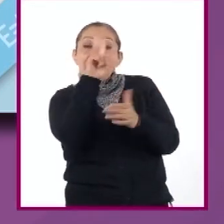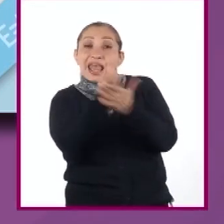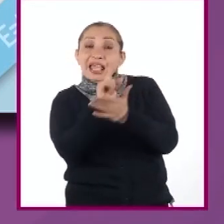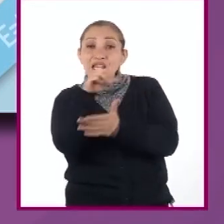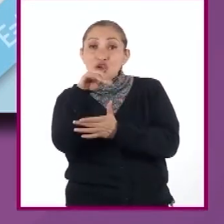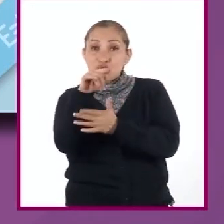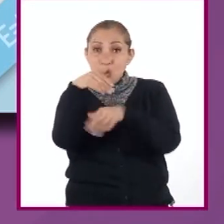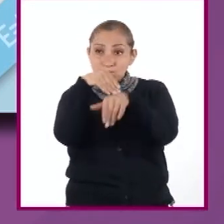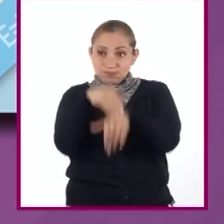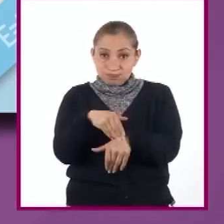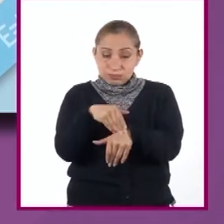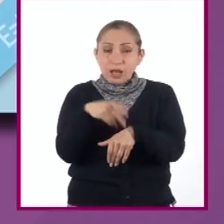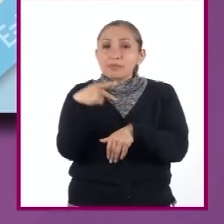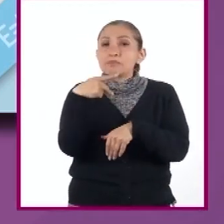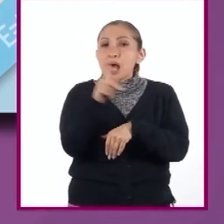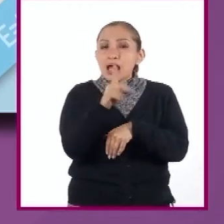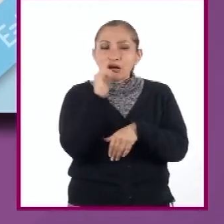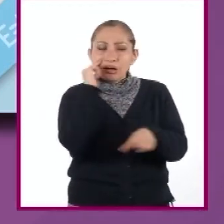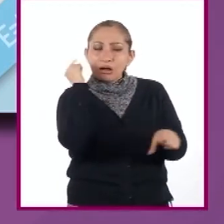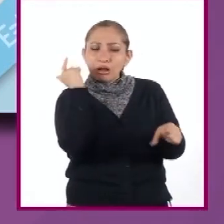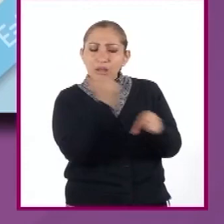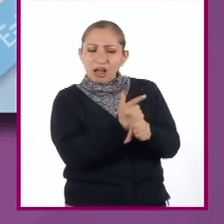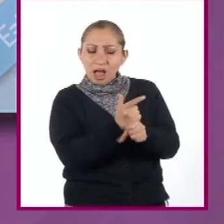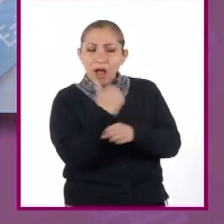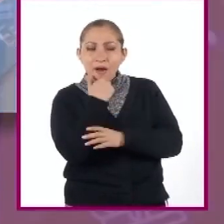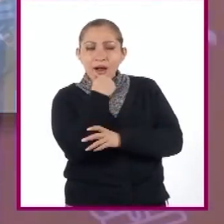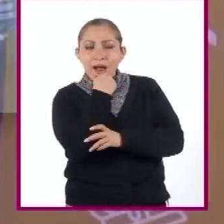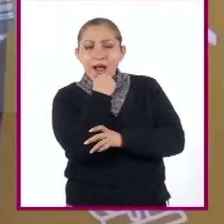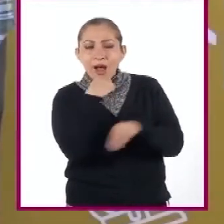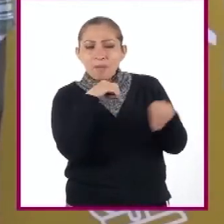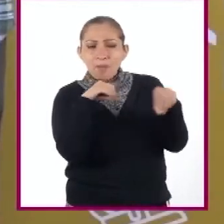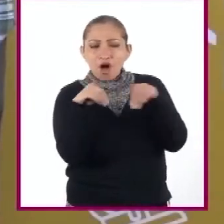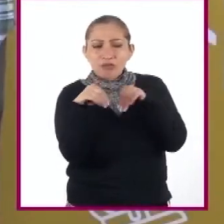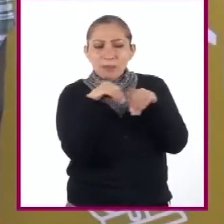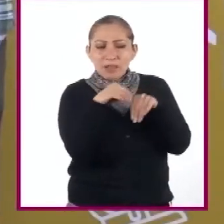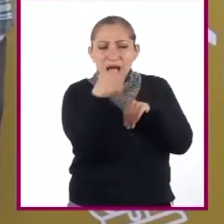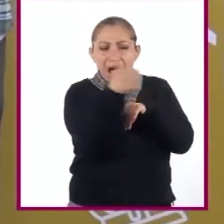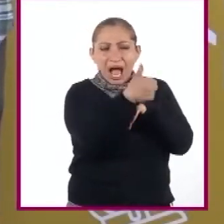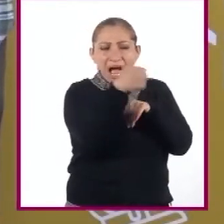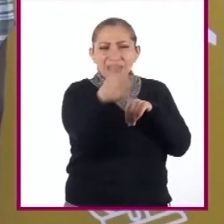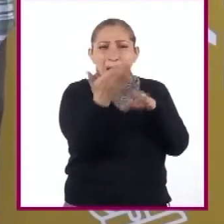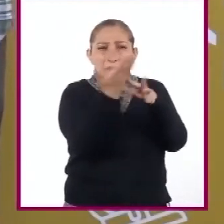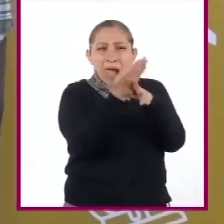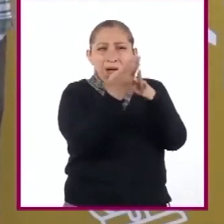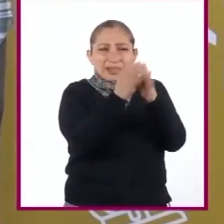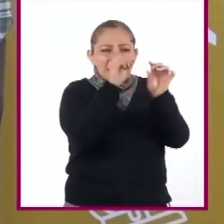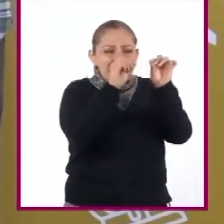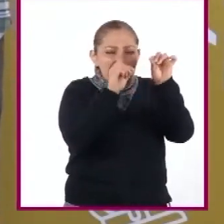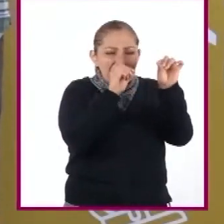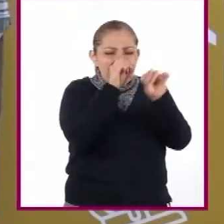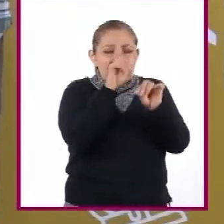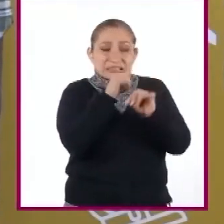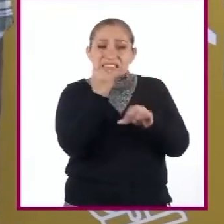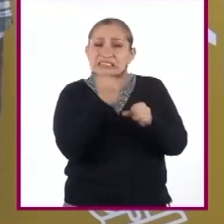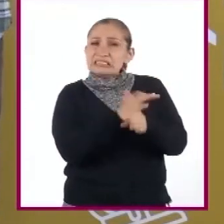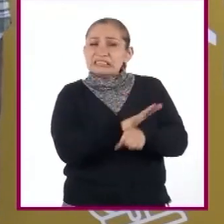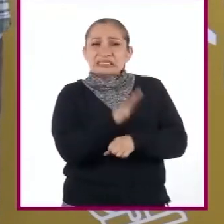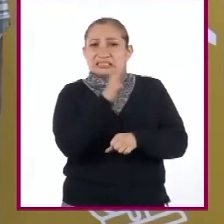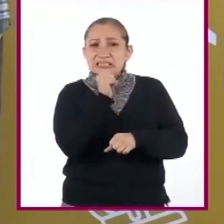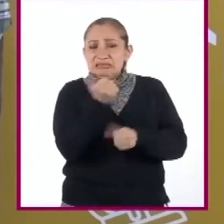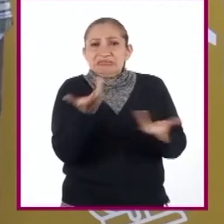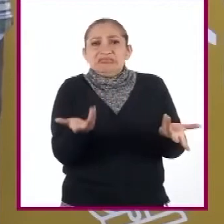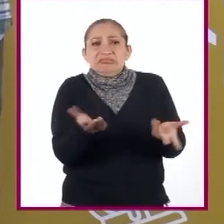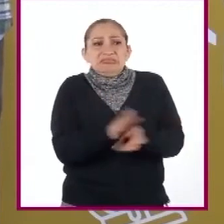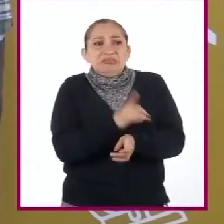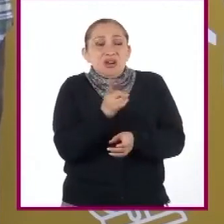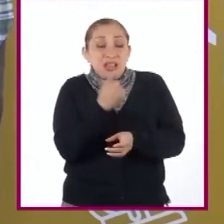Newton. Sin embargo, se percató de que estudiar el movimiento de cada una de esas partículas resultaba imposible desde el punto